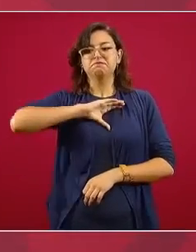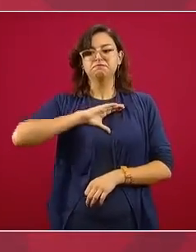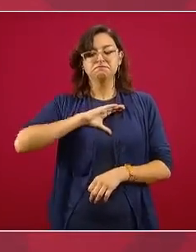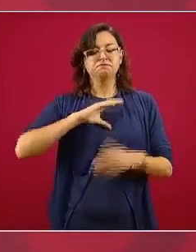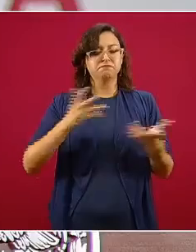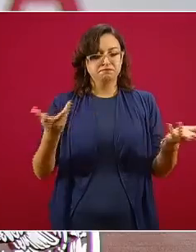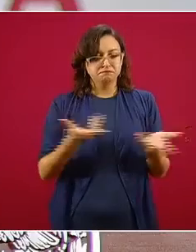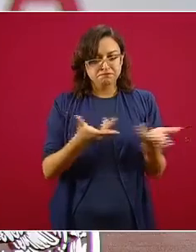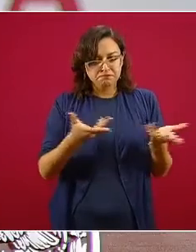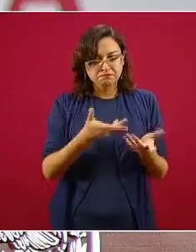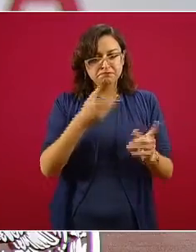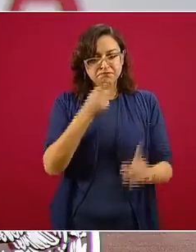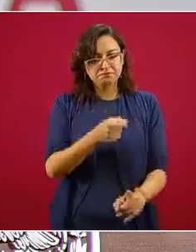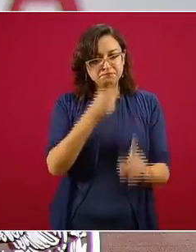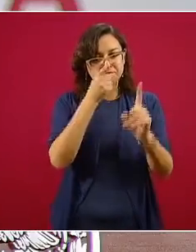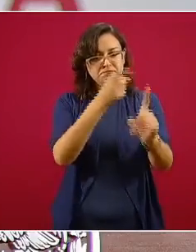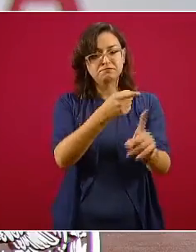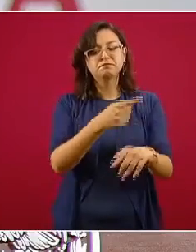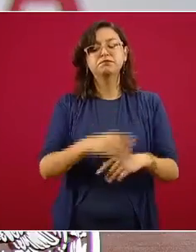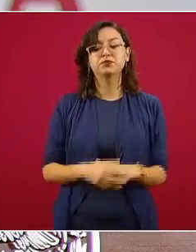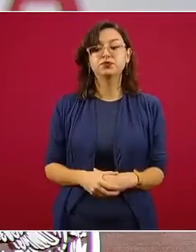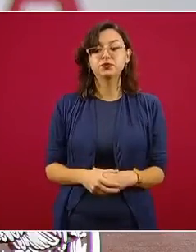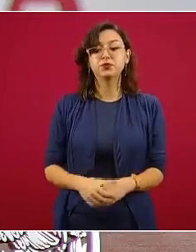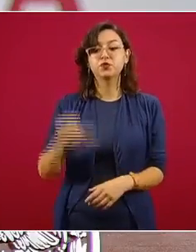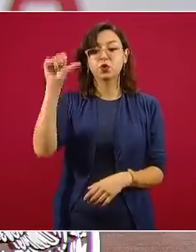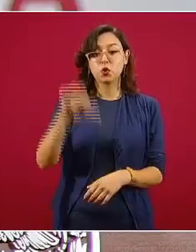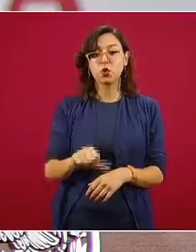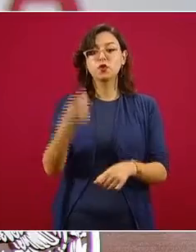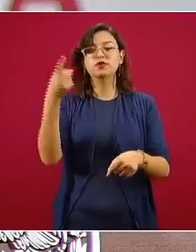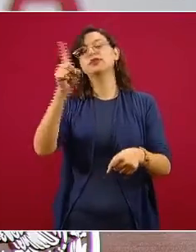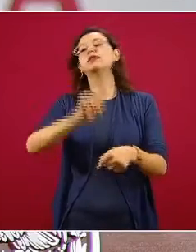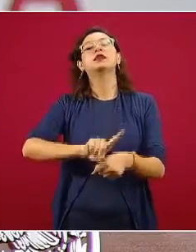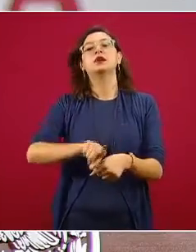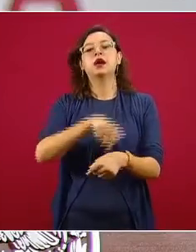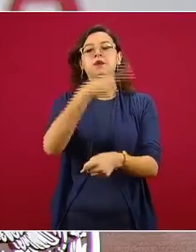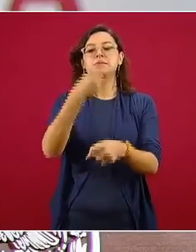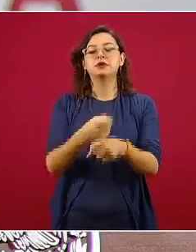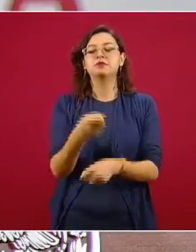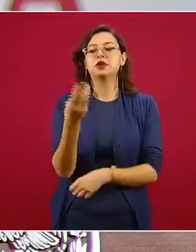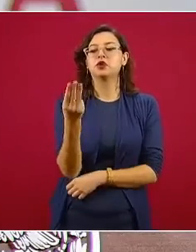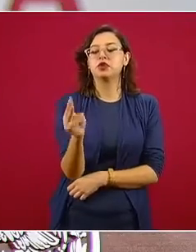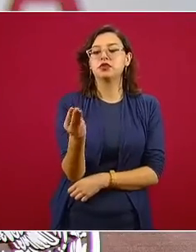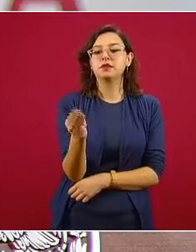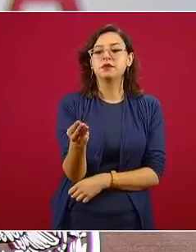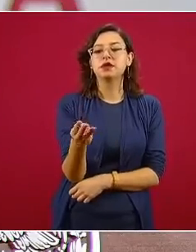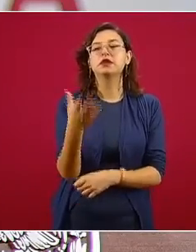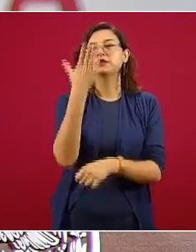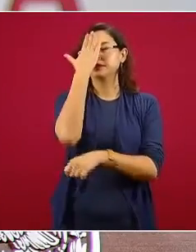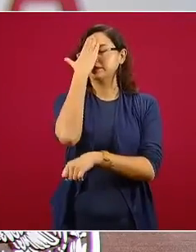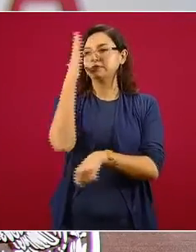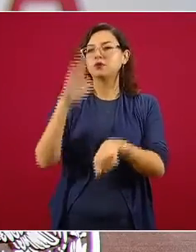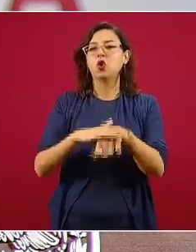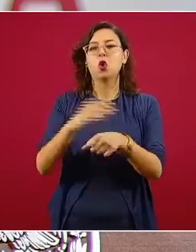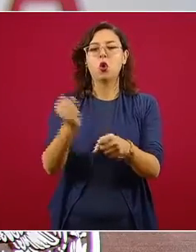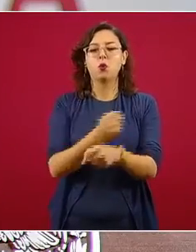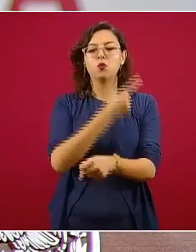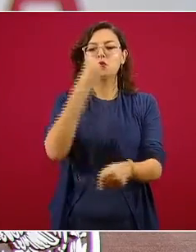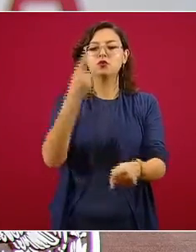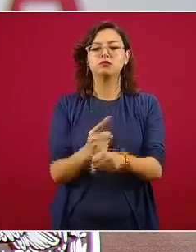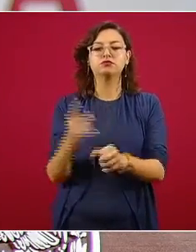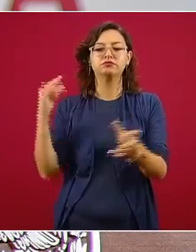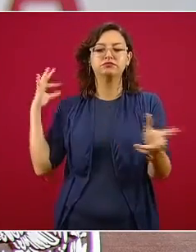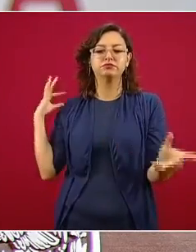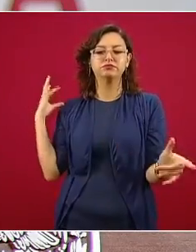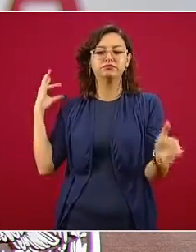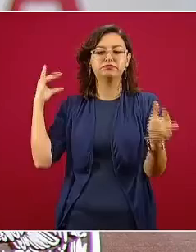vocación. Sirva, pues, este 1 de mayo como una oportunidad para hacer un recuento de los logros